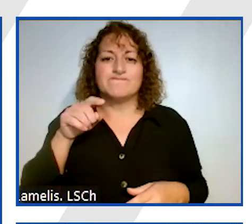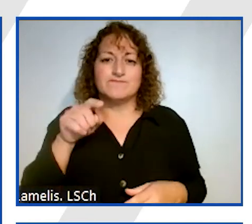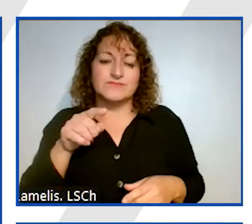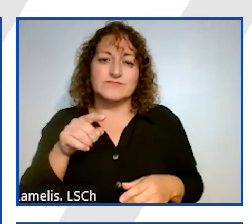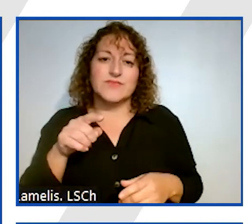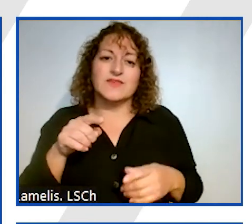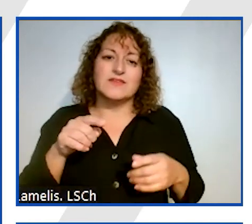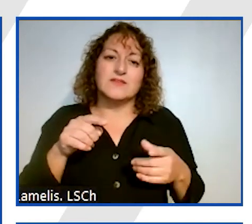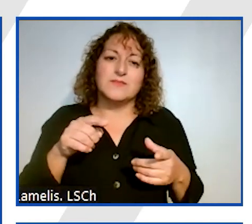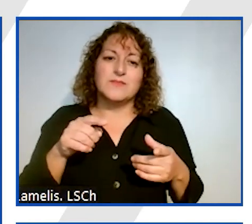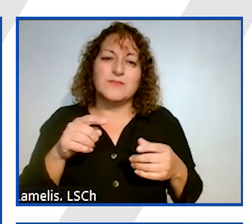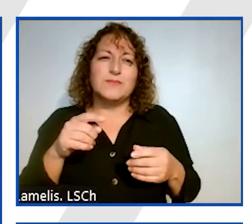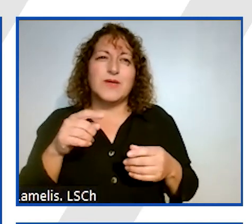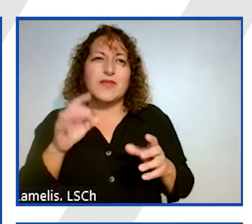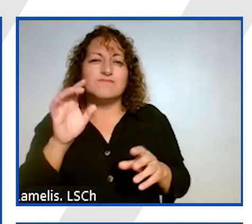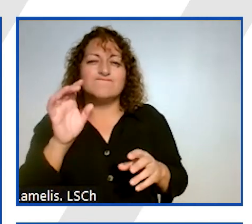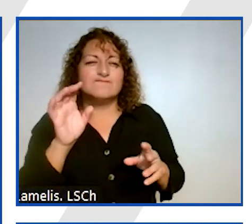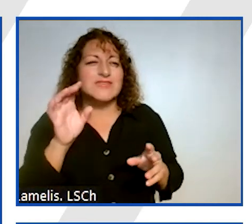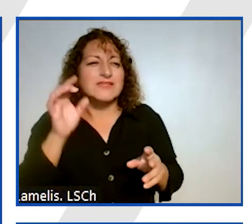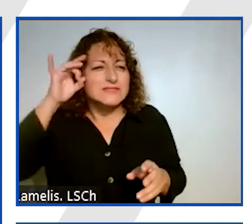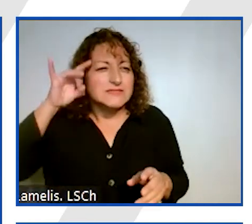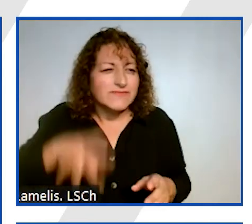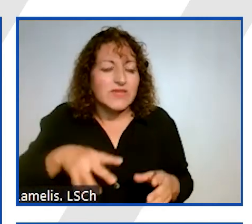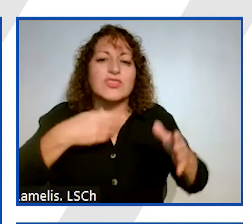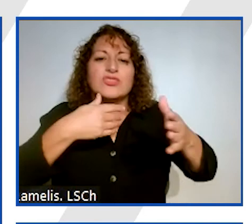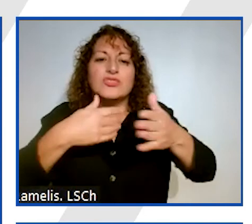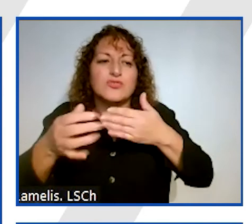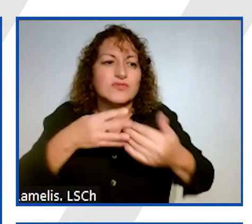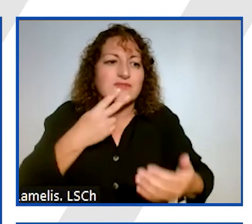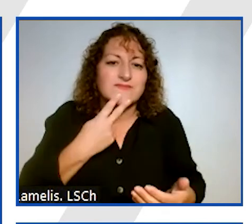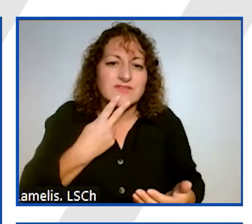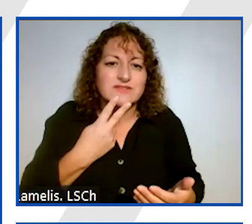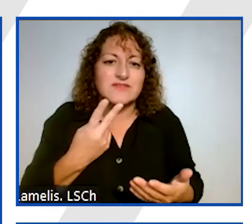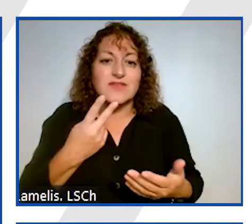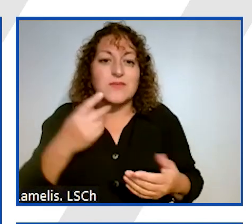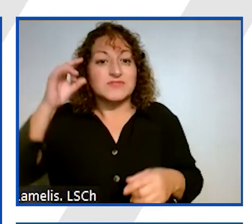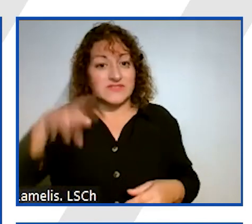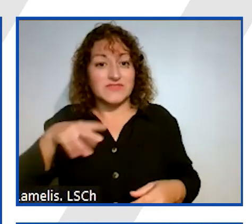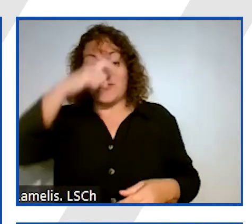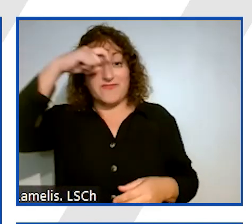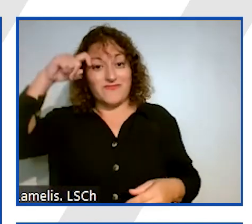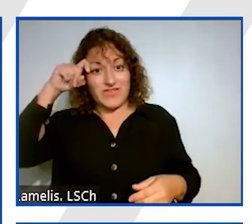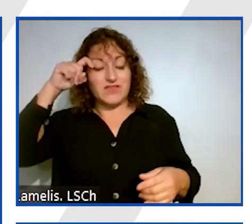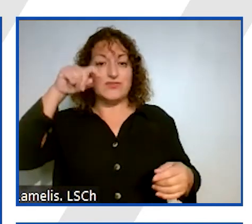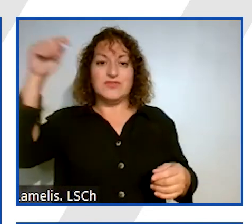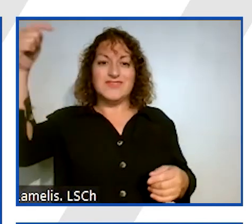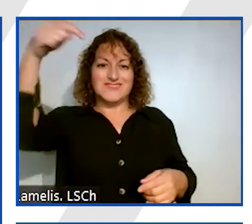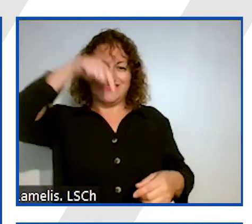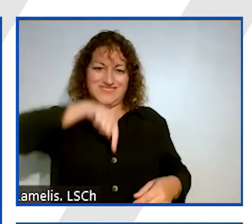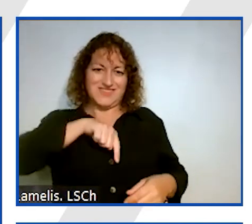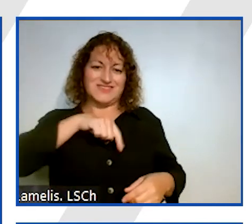extinción, es poder determinar dónde viven, porque vemos que llegan durante el verano, pero no sabemos el resto del año dónde